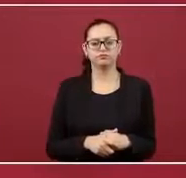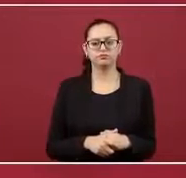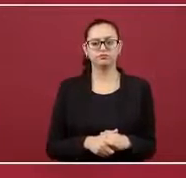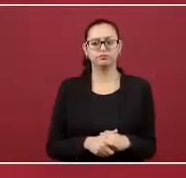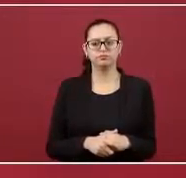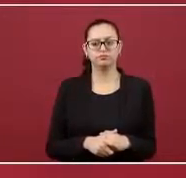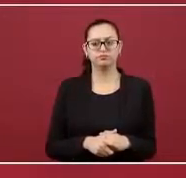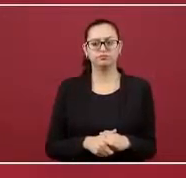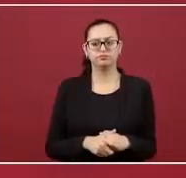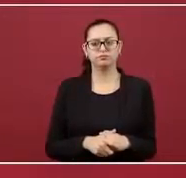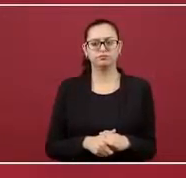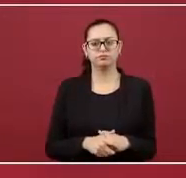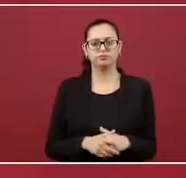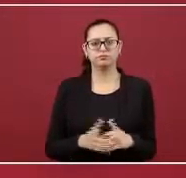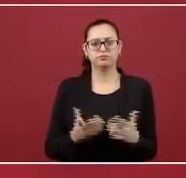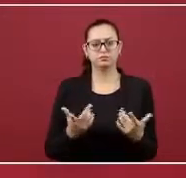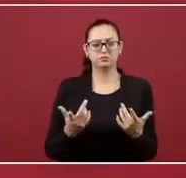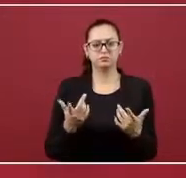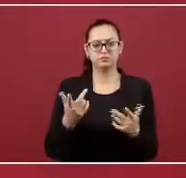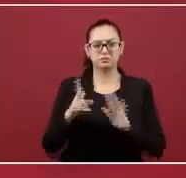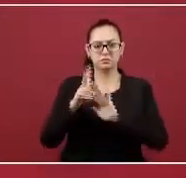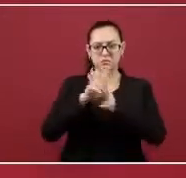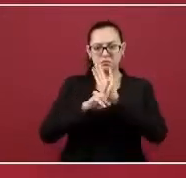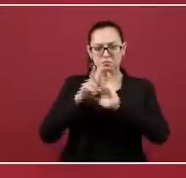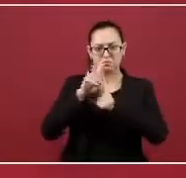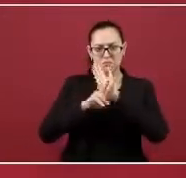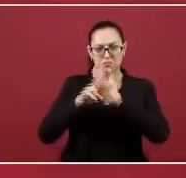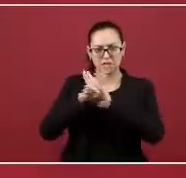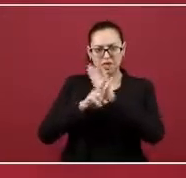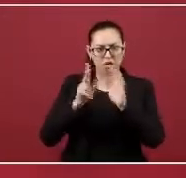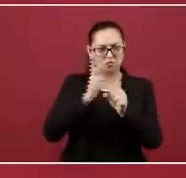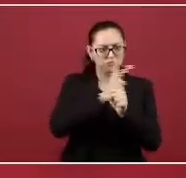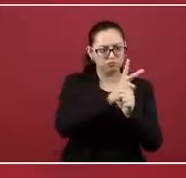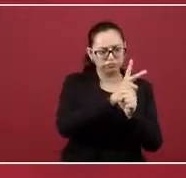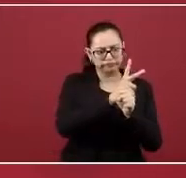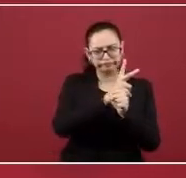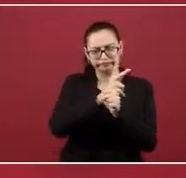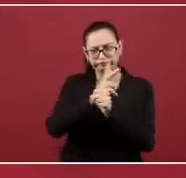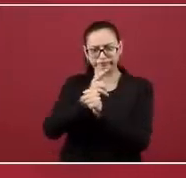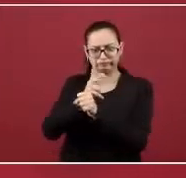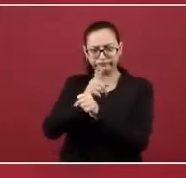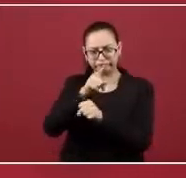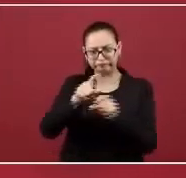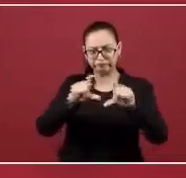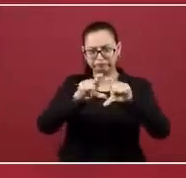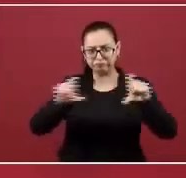bajaran un video que se hizo donde aparece Morena,